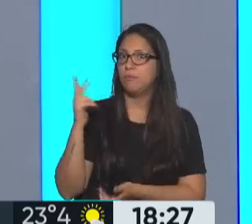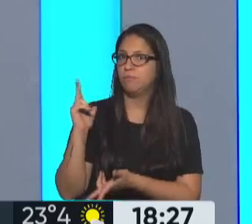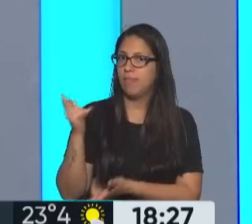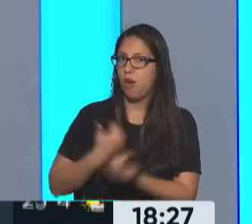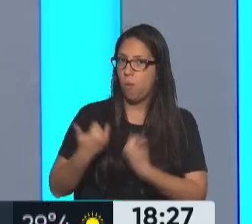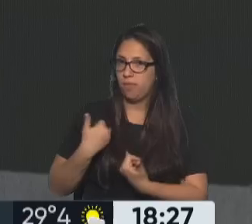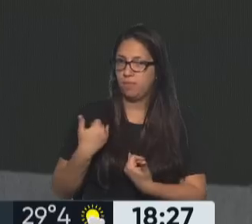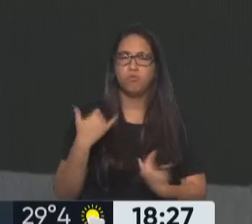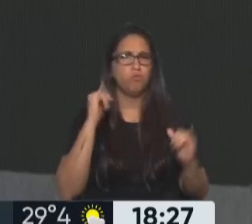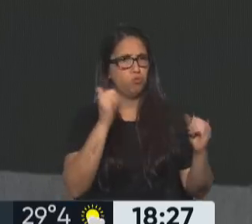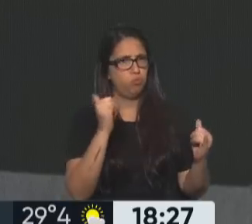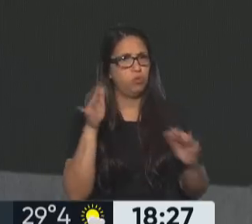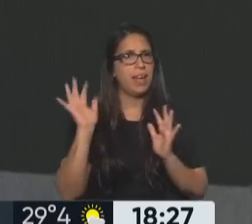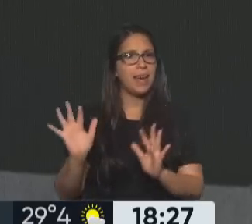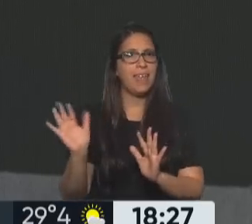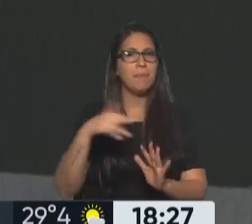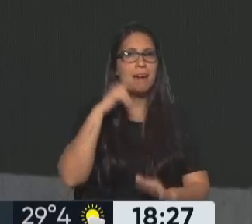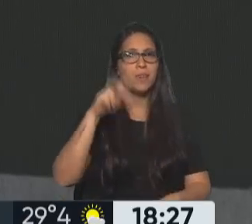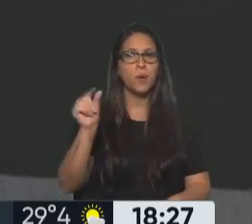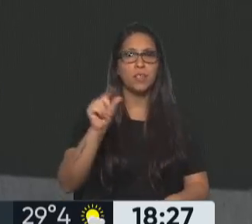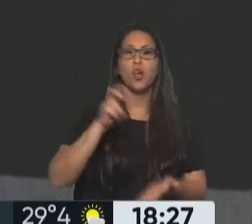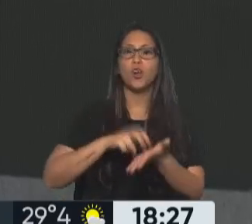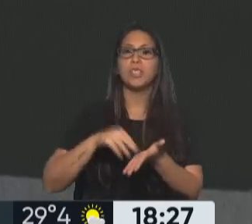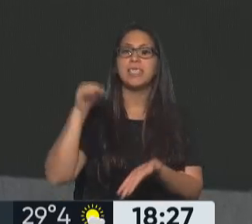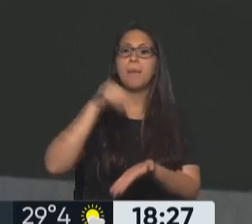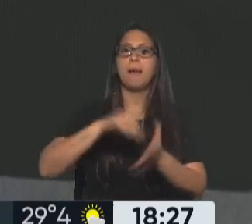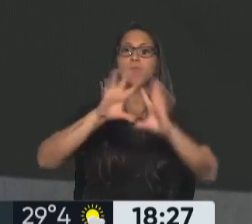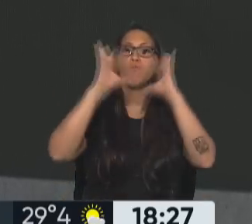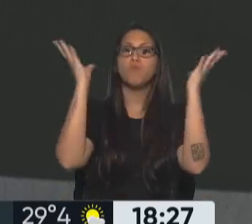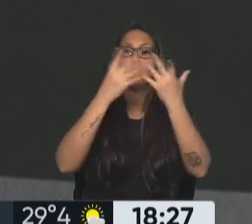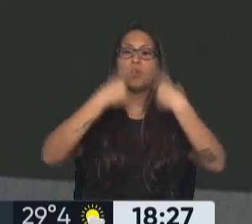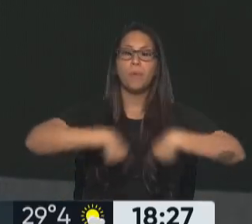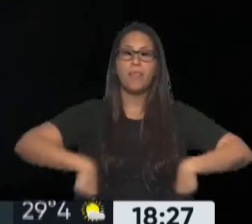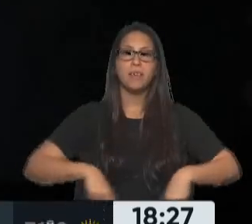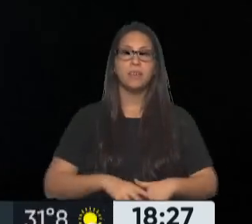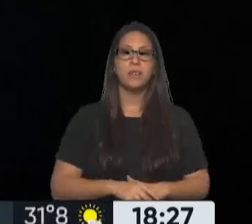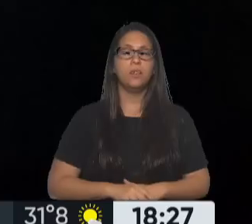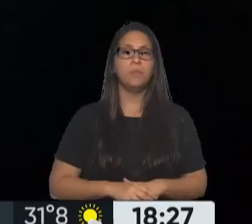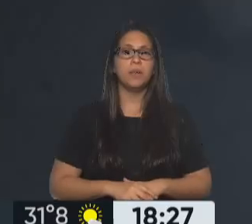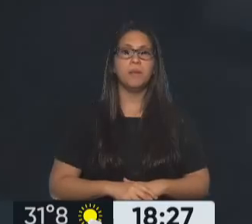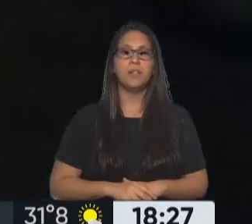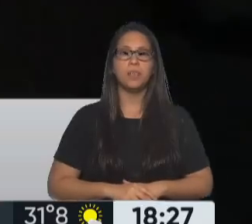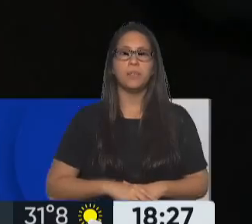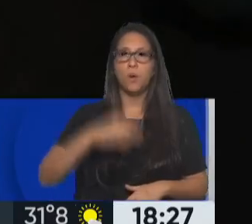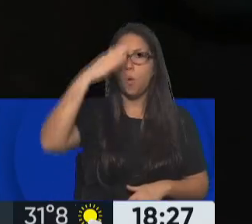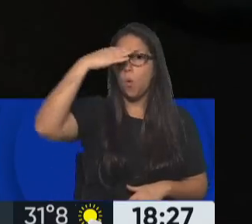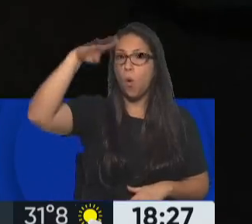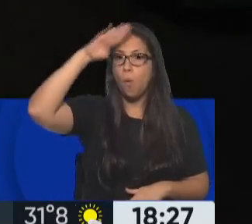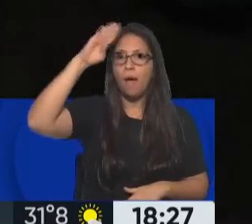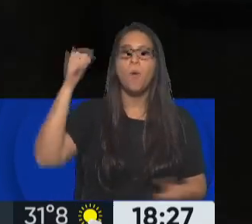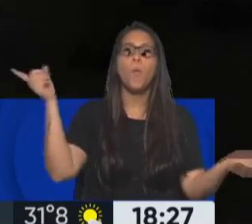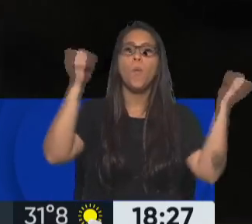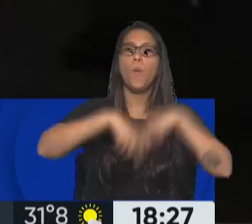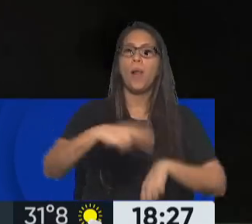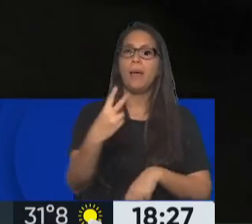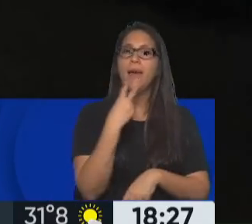ser? Con gusto. Ahí está, se queda Martín con nosotros entonces. Más información, recorremos el mundo de esta manera. Cuba, se restablece la